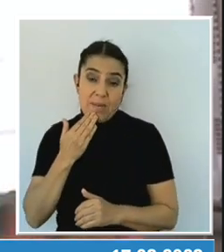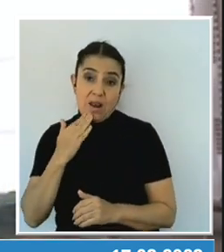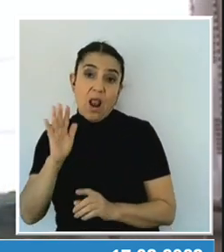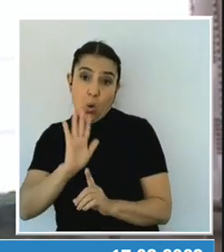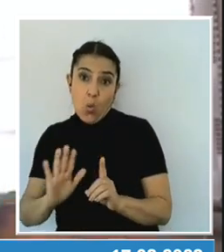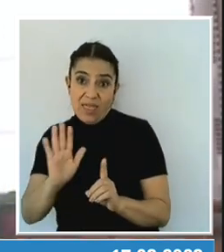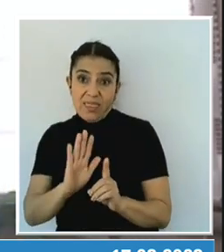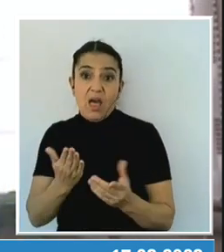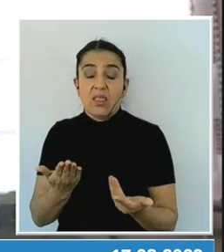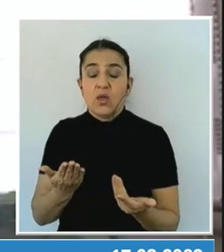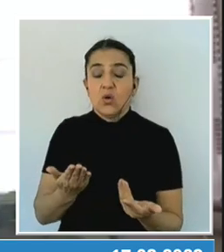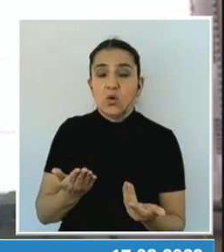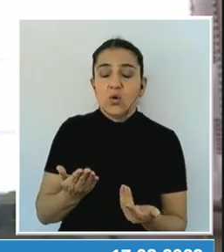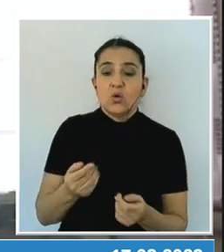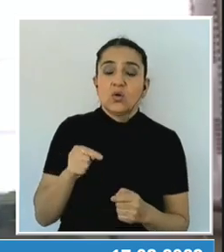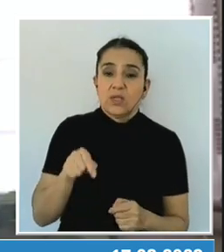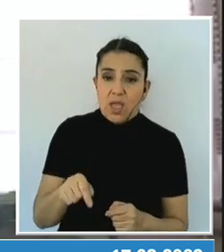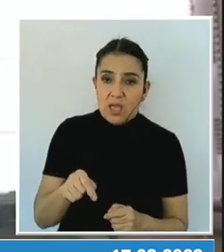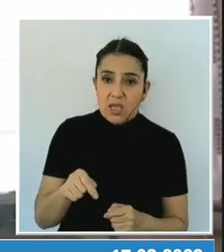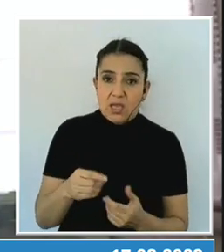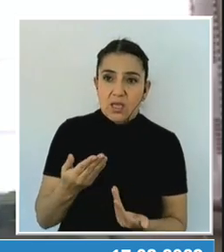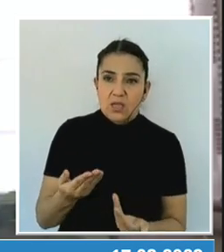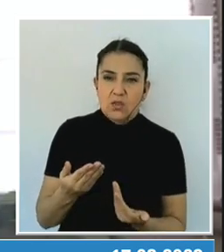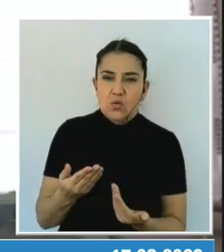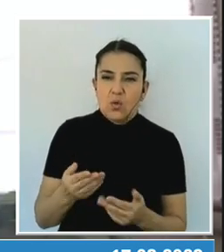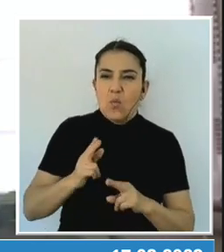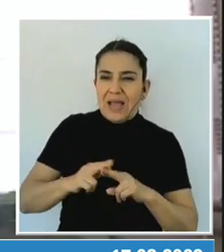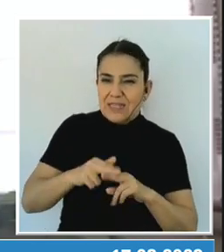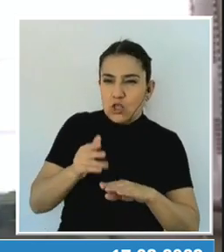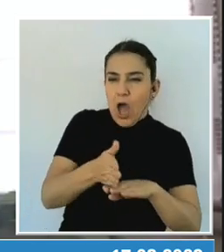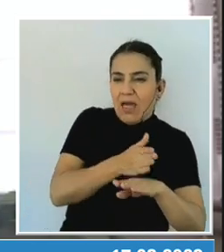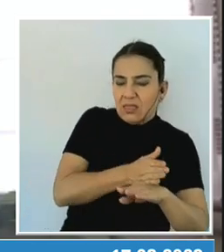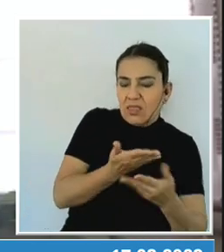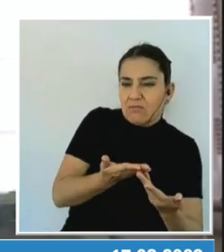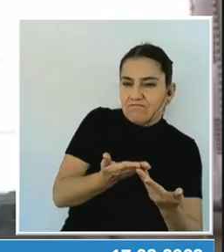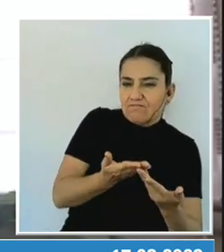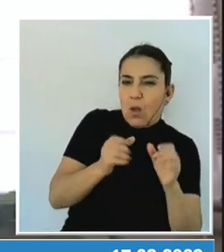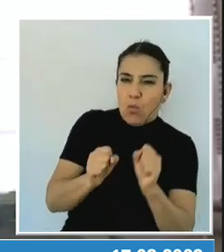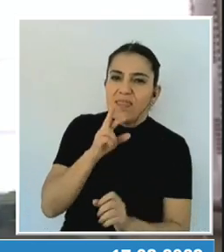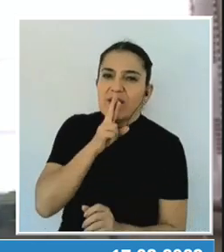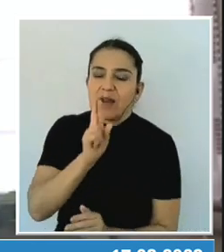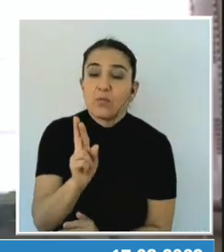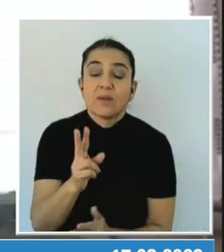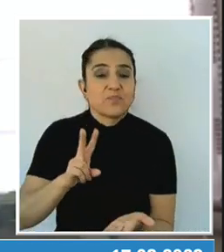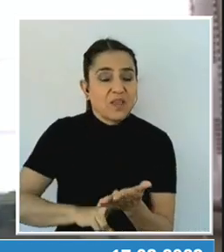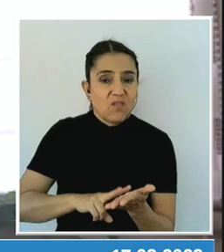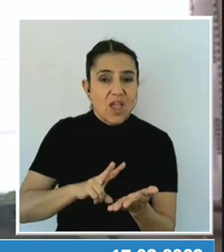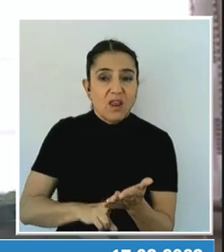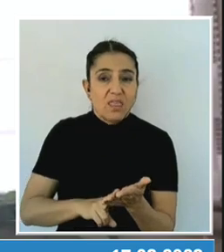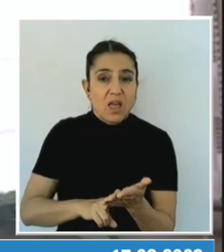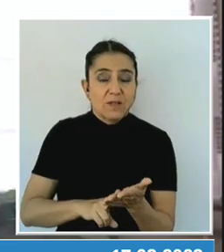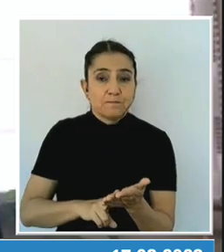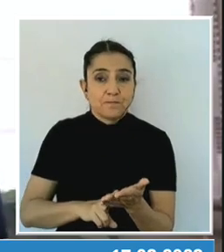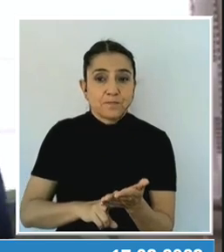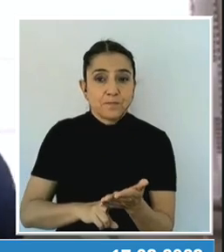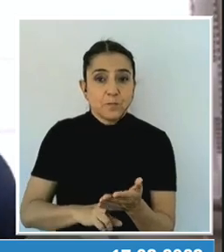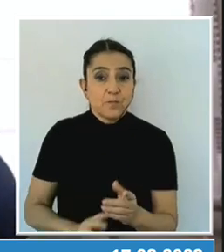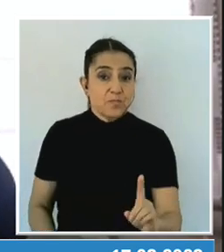siento el preámbulo para responderle. Es verdad que el cuidado está